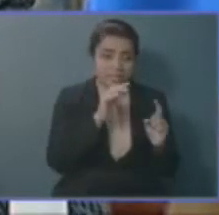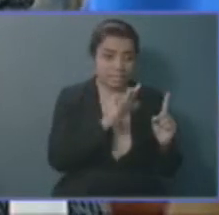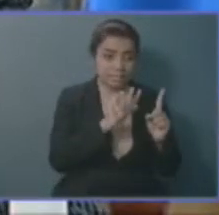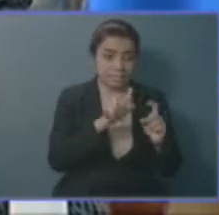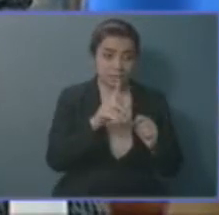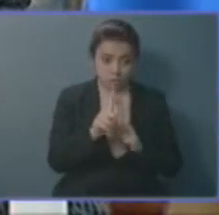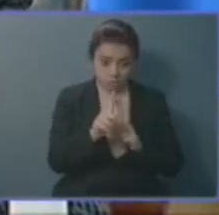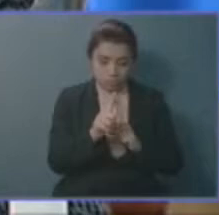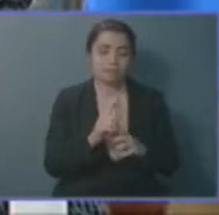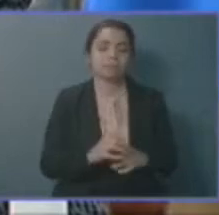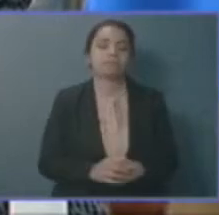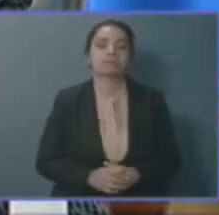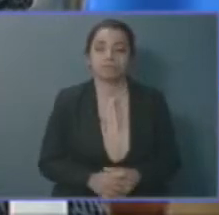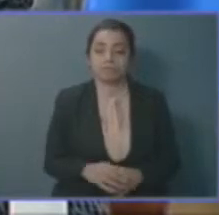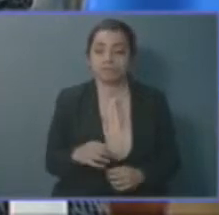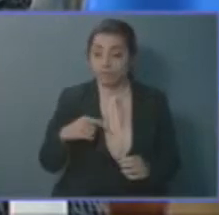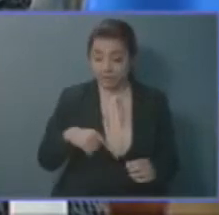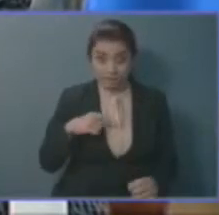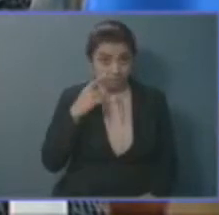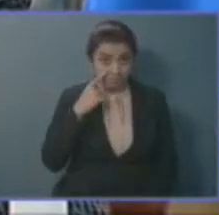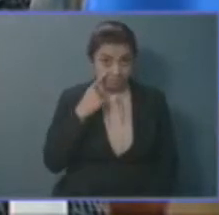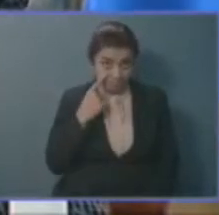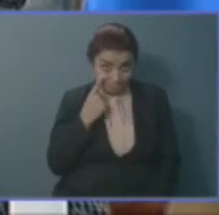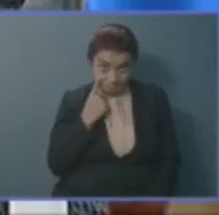Estuvimos en una serie de jornadas,